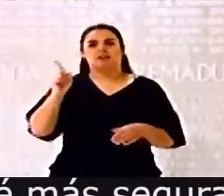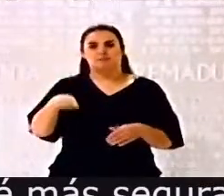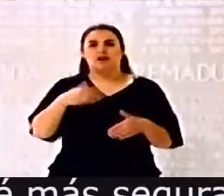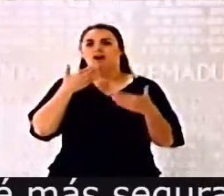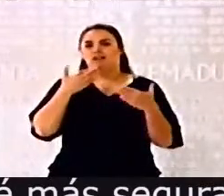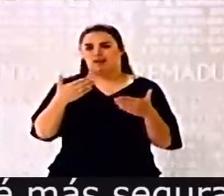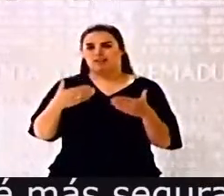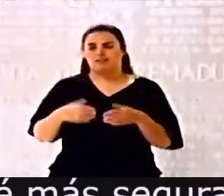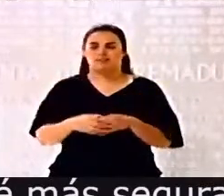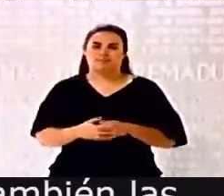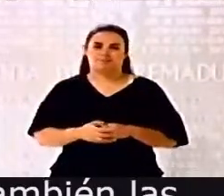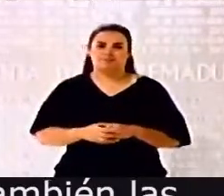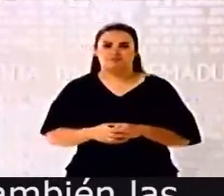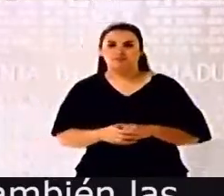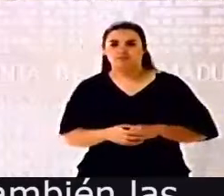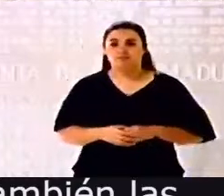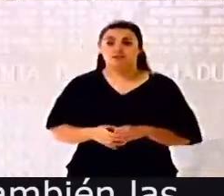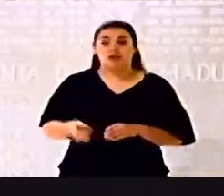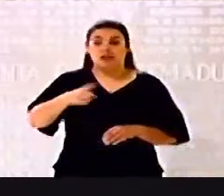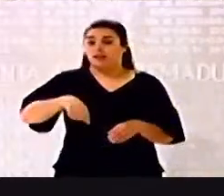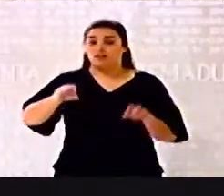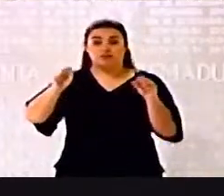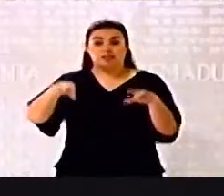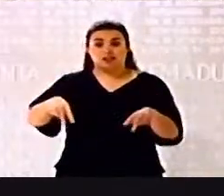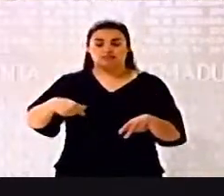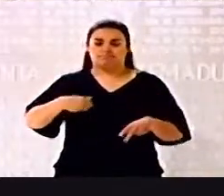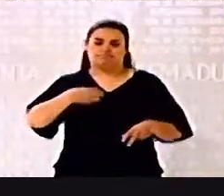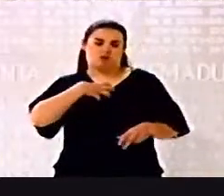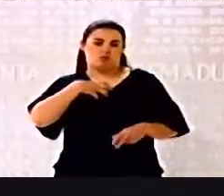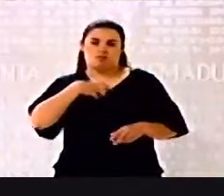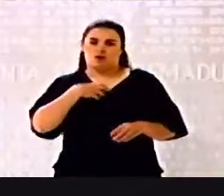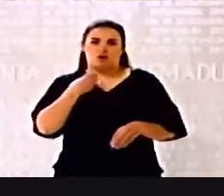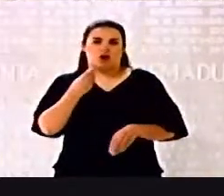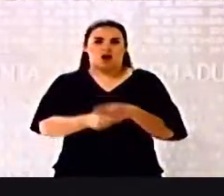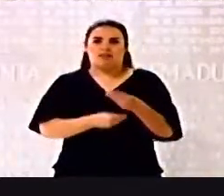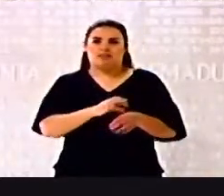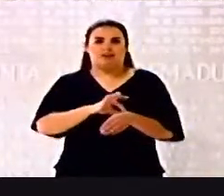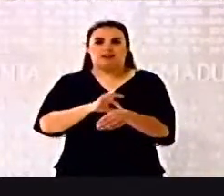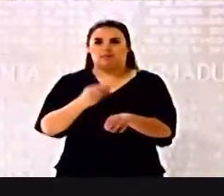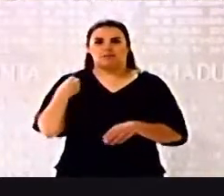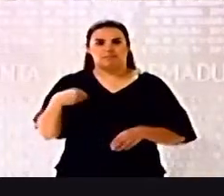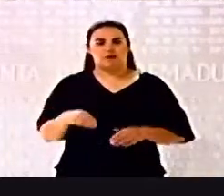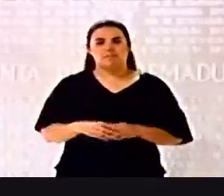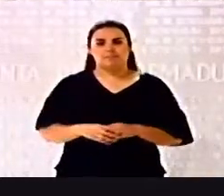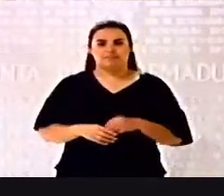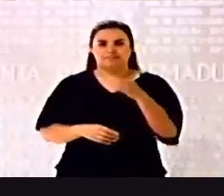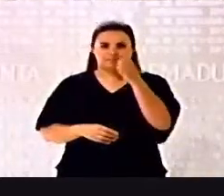las gracias. Sin ellos no hubiese sido posible el realizar esta guía.